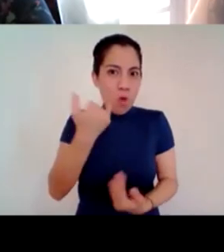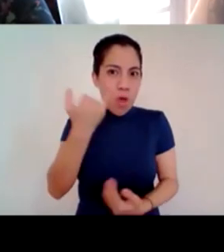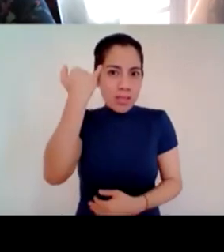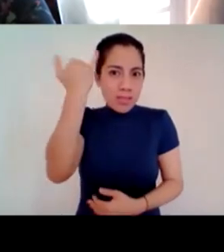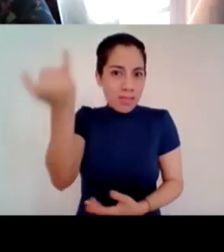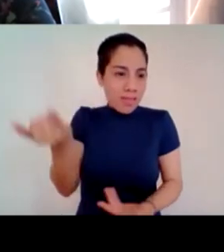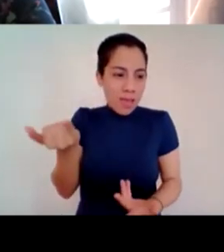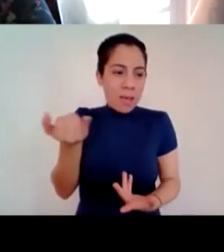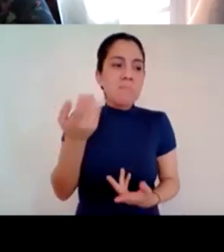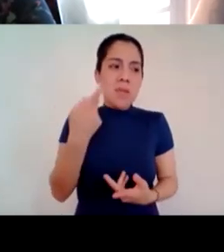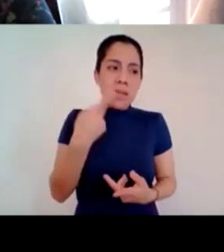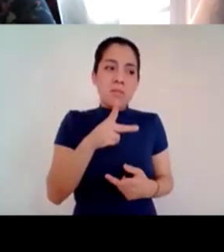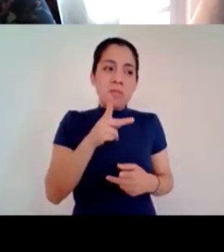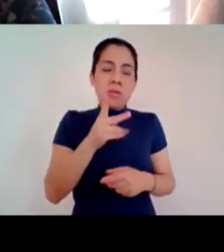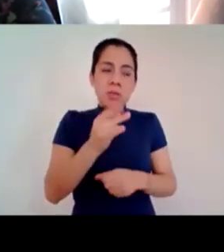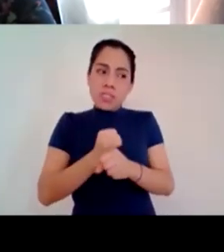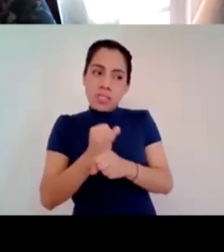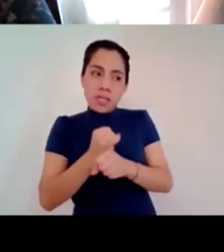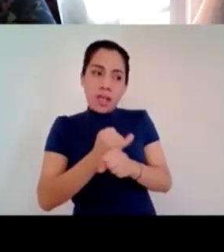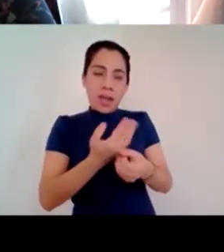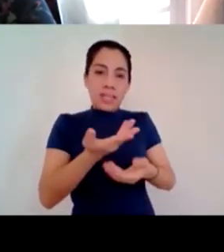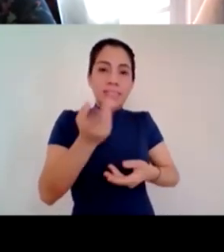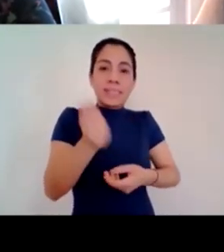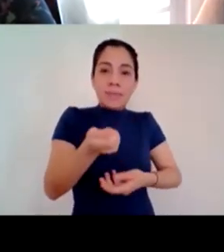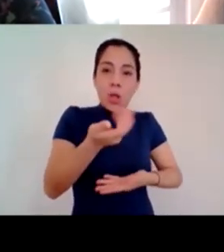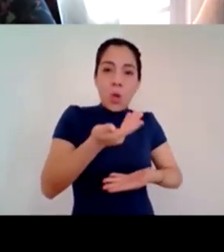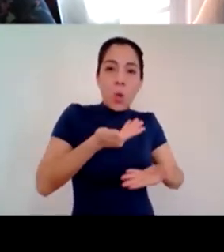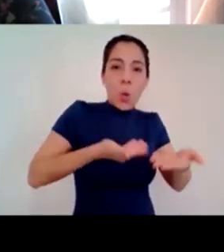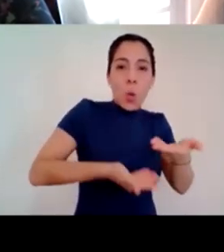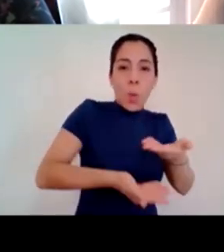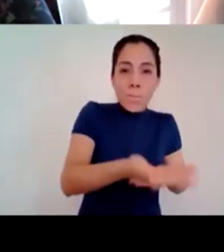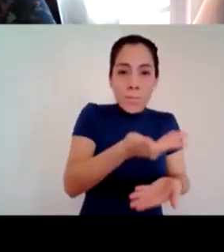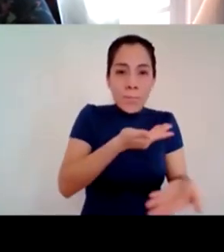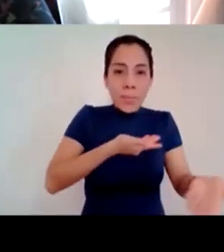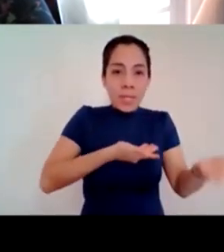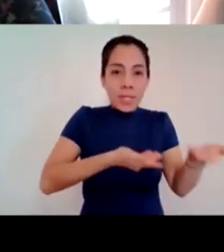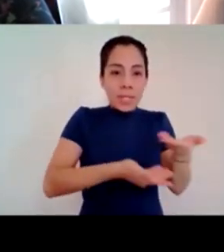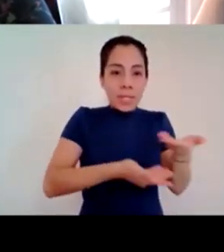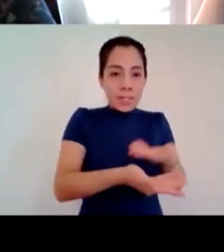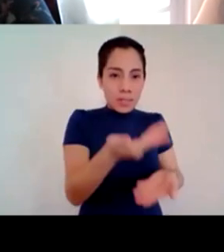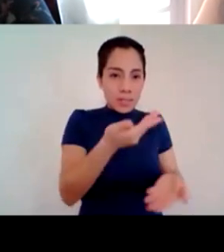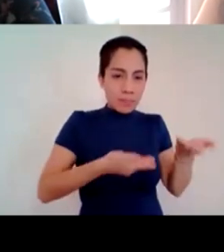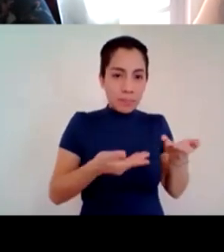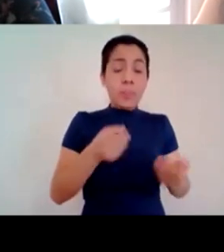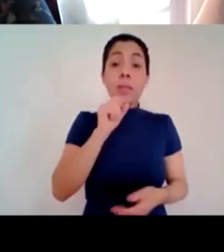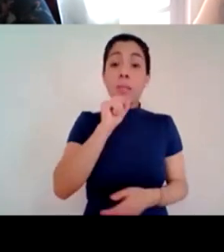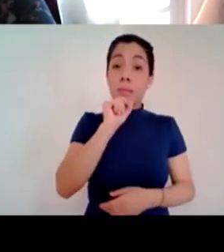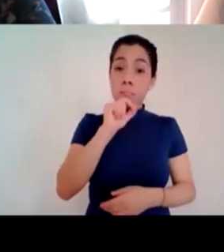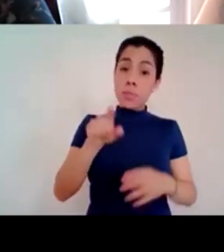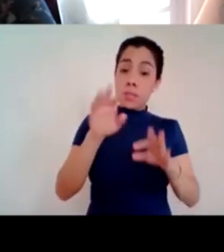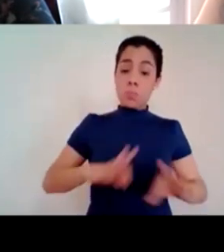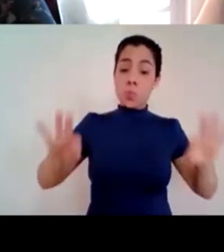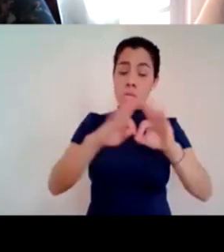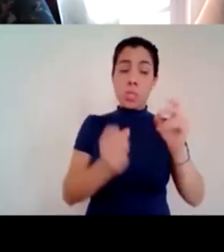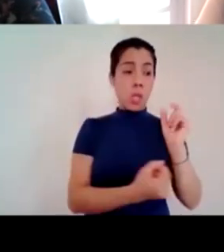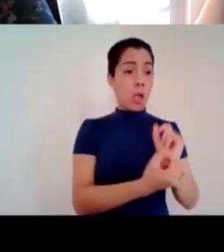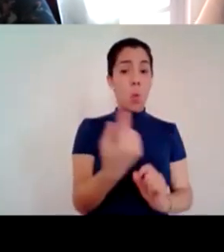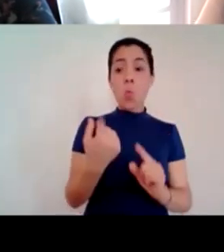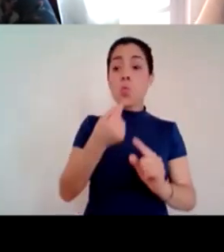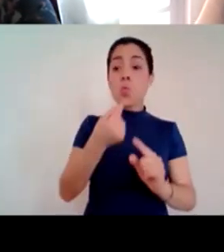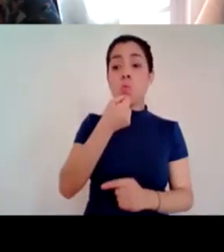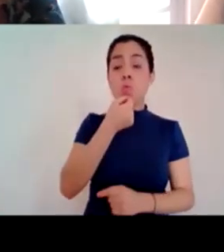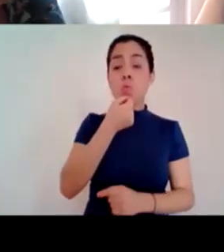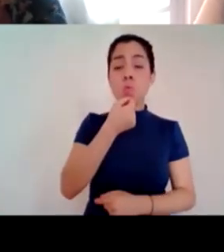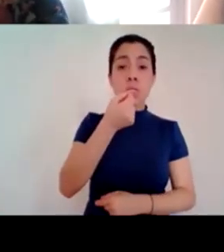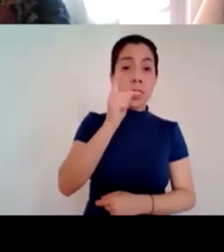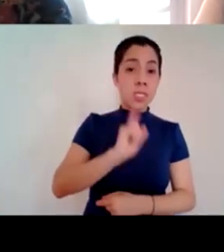un momento Sandra también algo que dijo Alejandro hace rato que me parece fundamental hay que favorecer que niñas y niños desarrollen su intuición